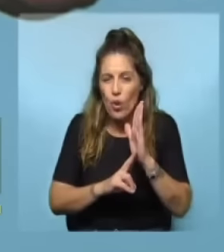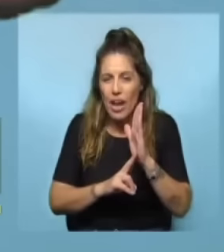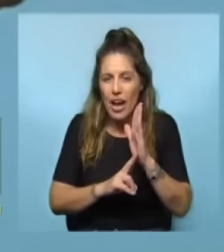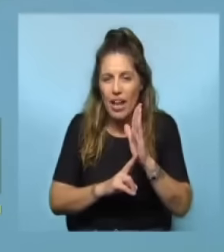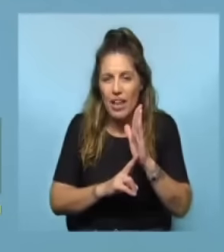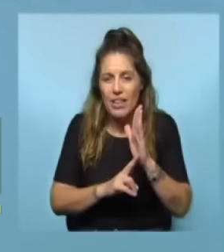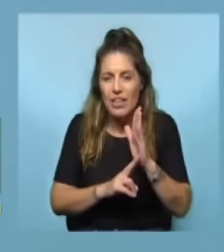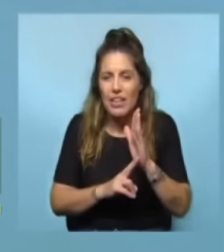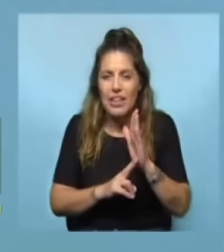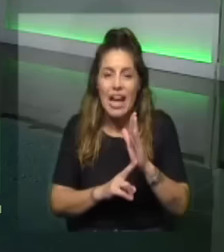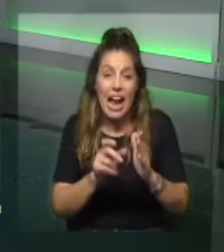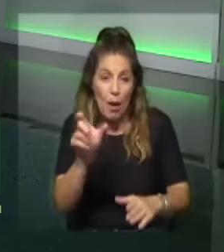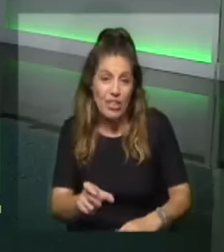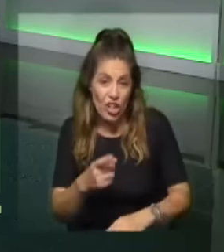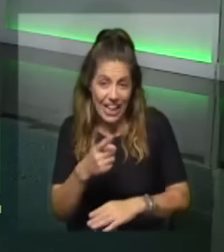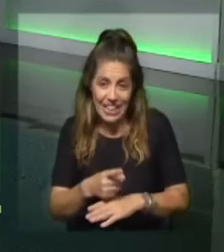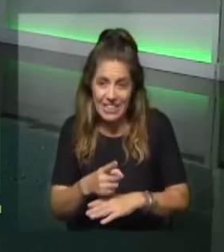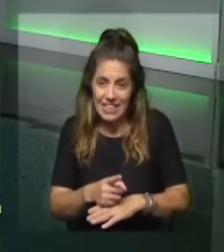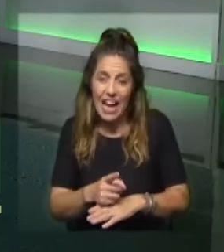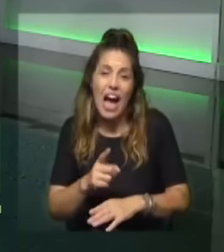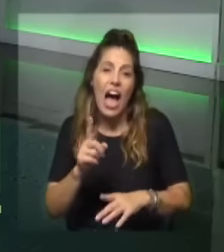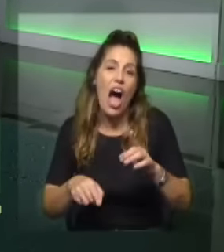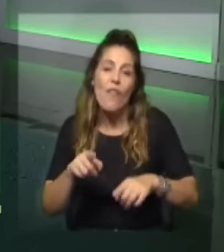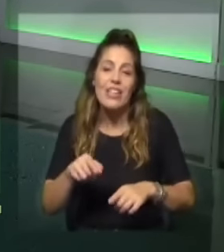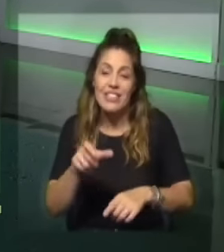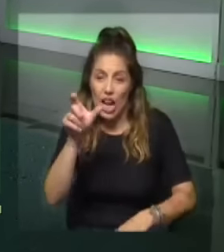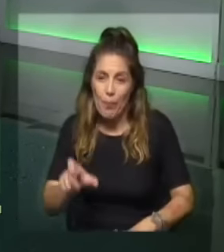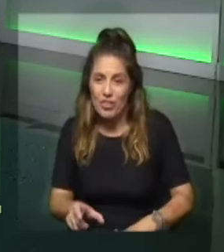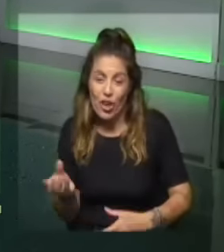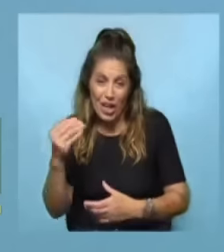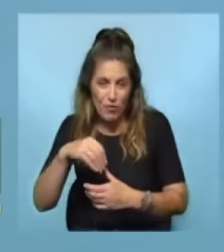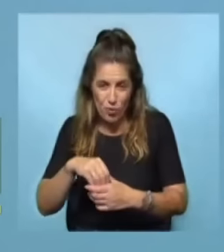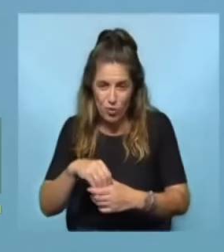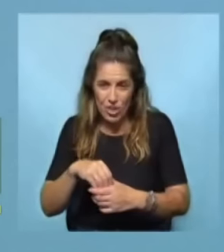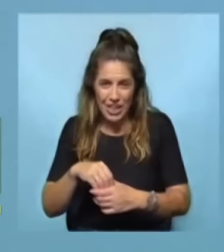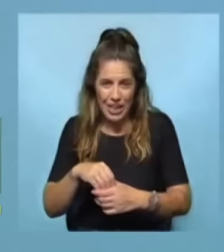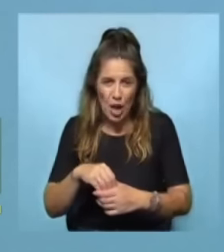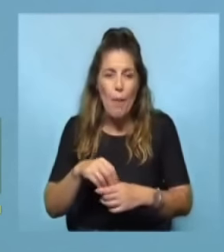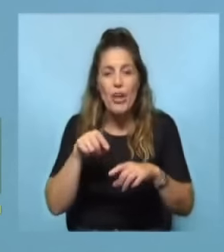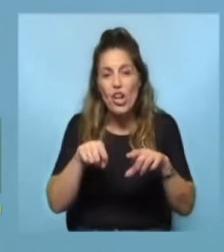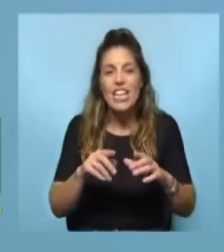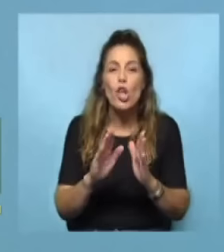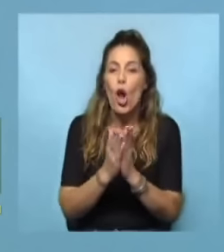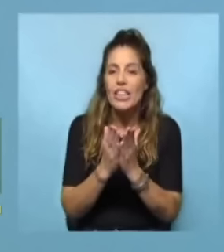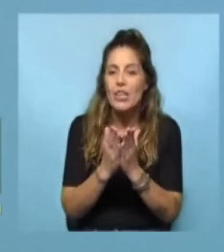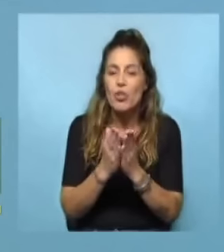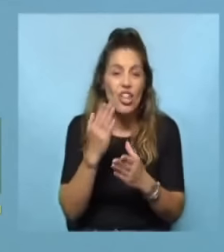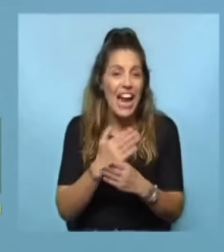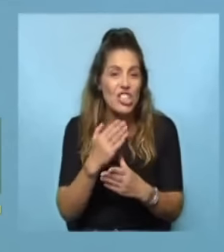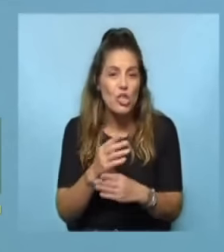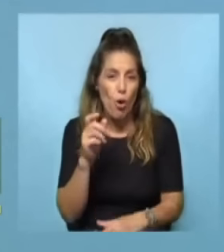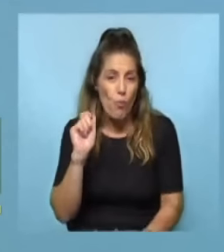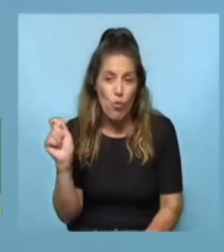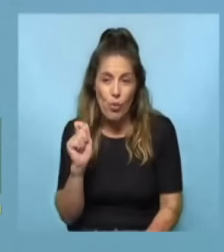al decisor y a veces al lobista No pero de esta manera y en estos libros y archivos públicos lo que se puede ver es